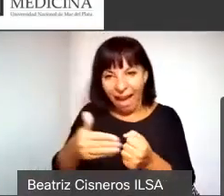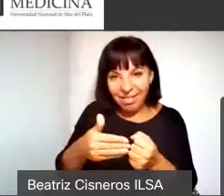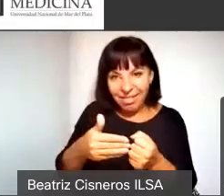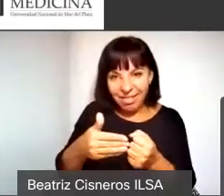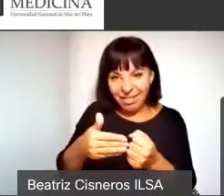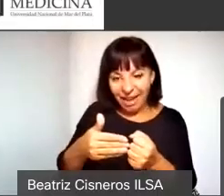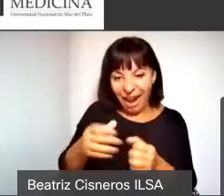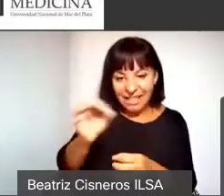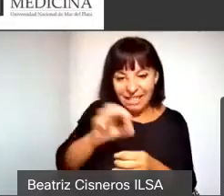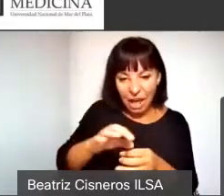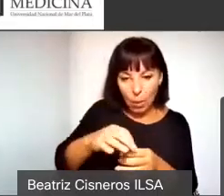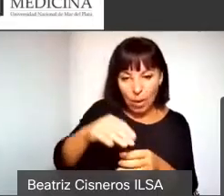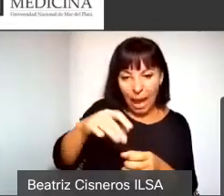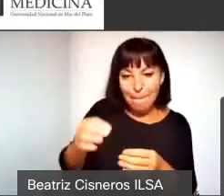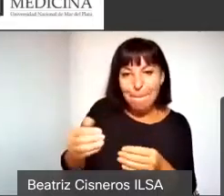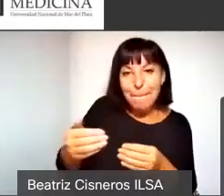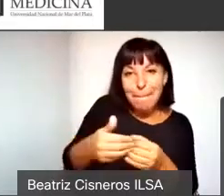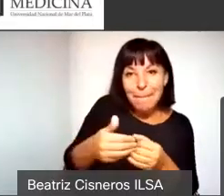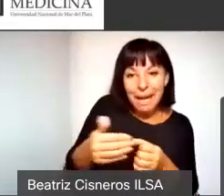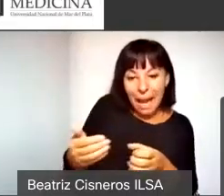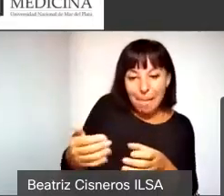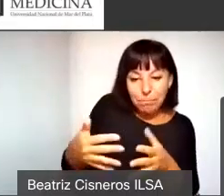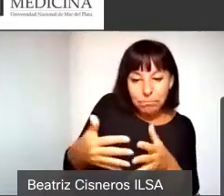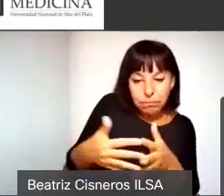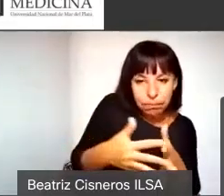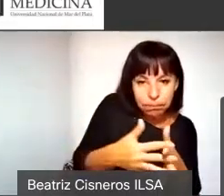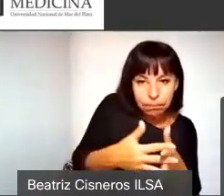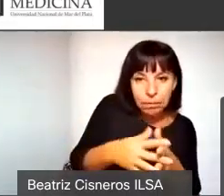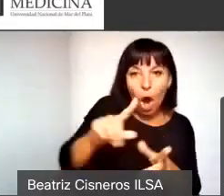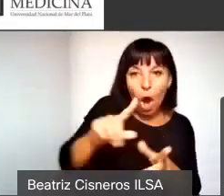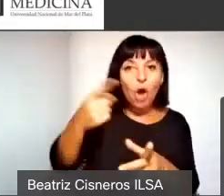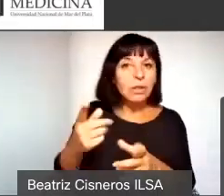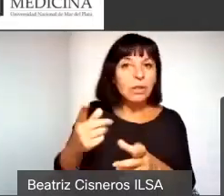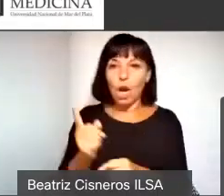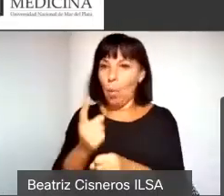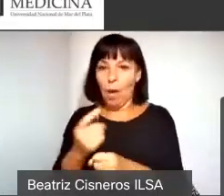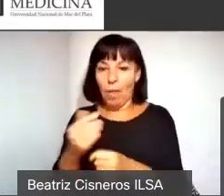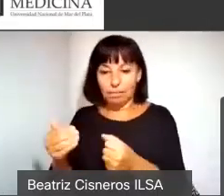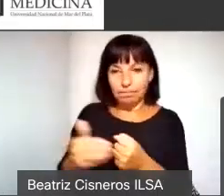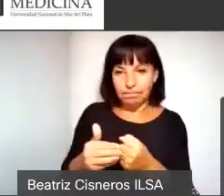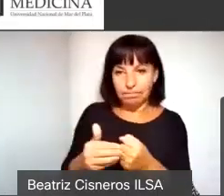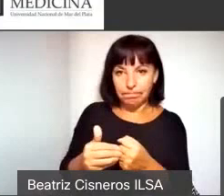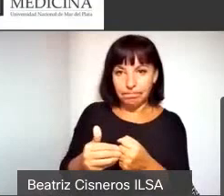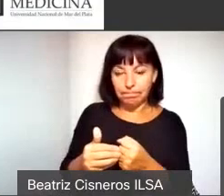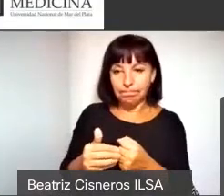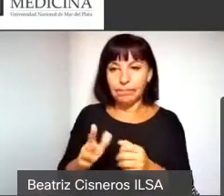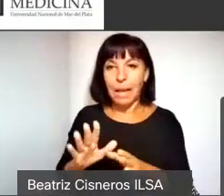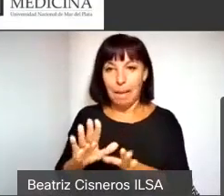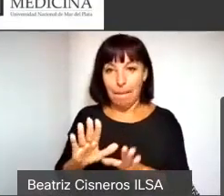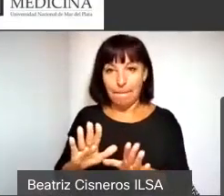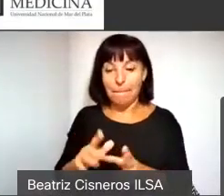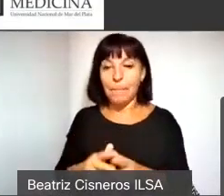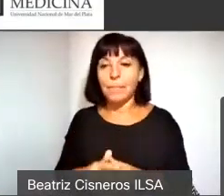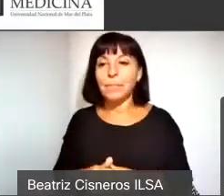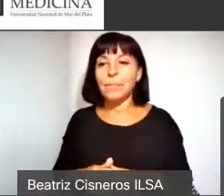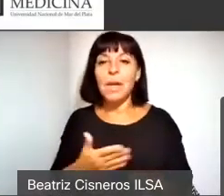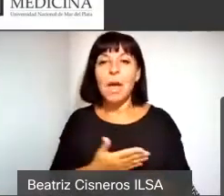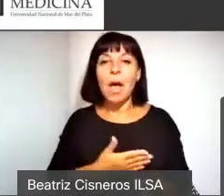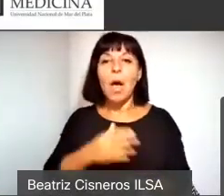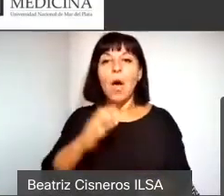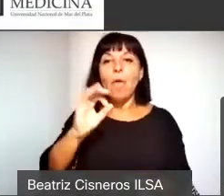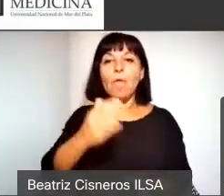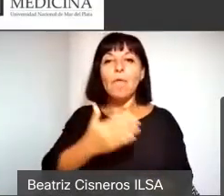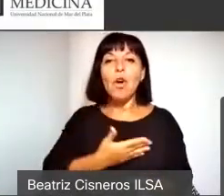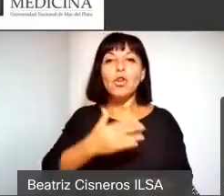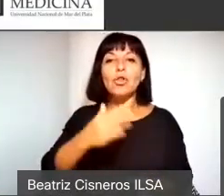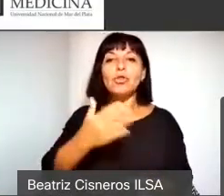la concentración de esas mismas sustancias. Hablamos de fosfolípidos. Sin embargo, no son los únicos lípidos que están